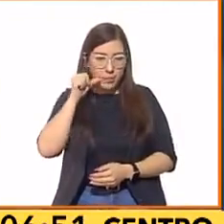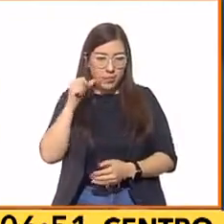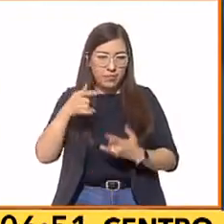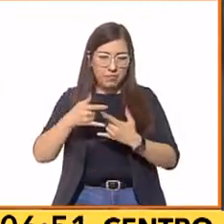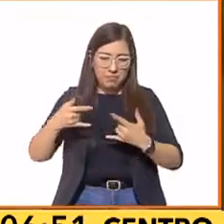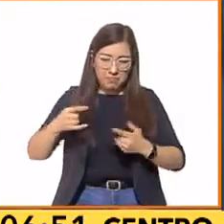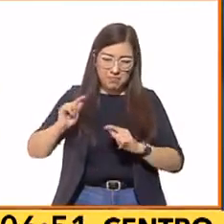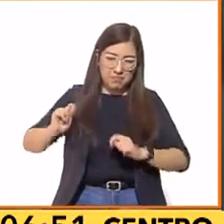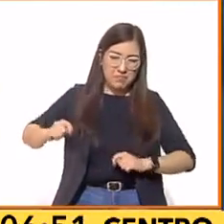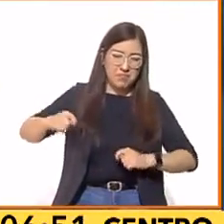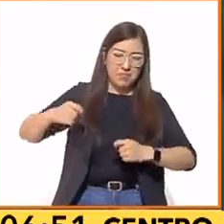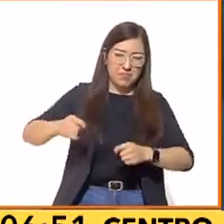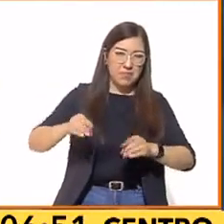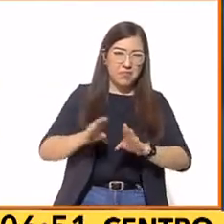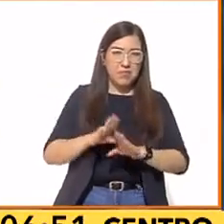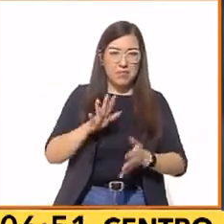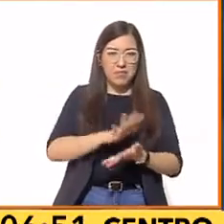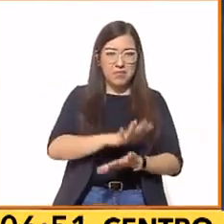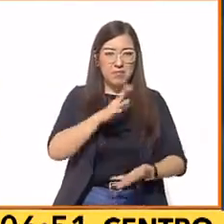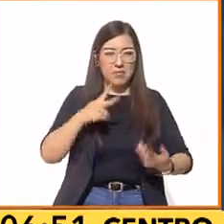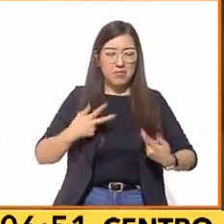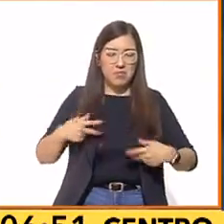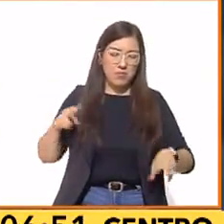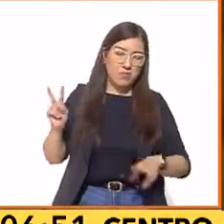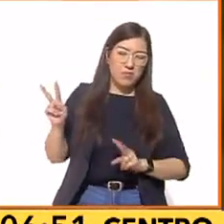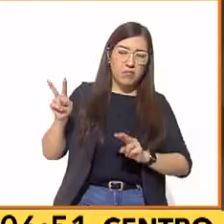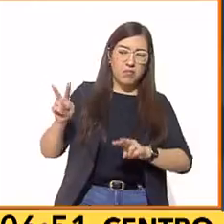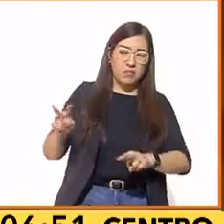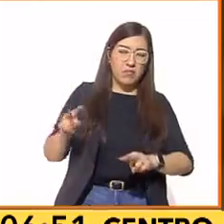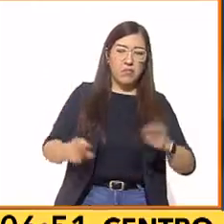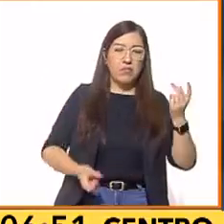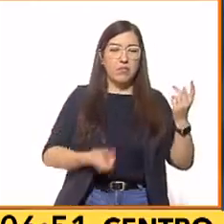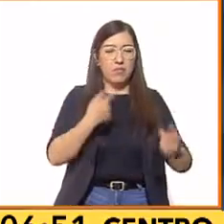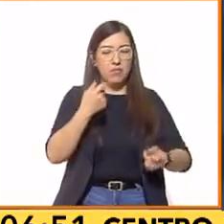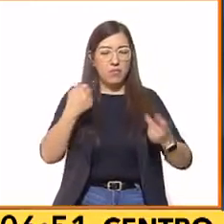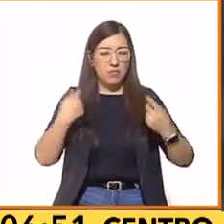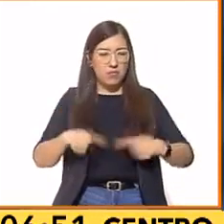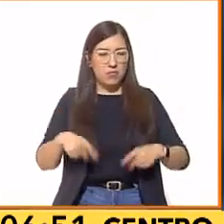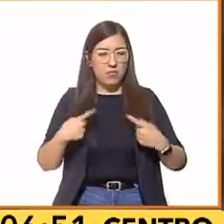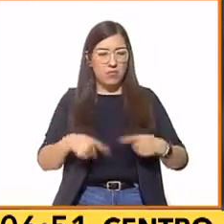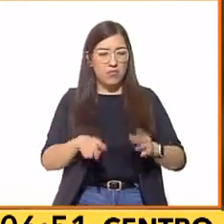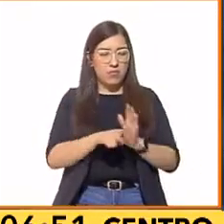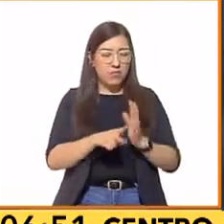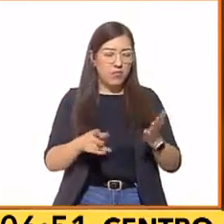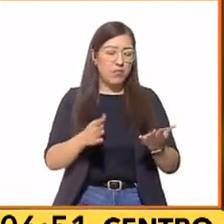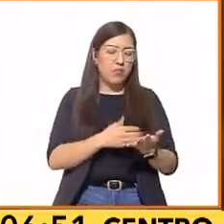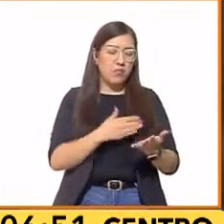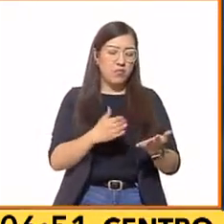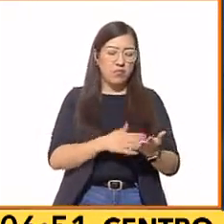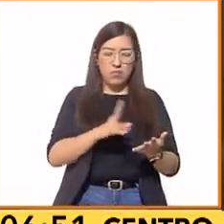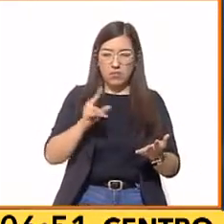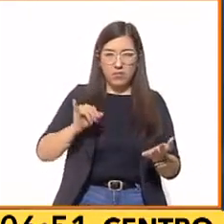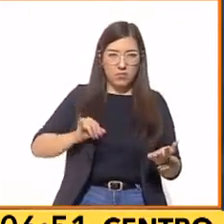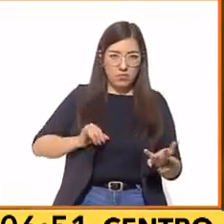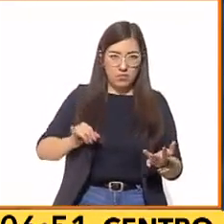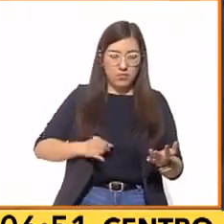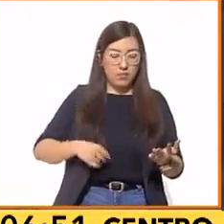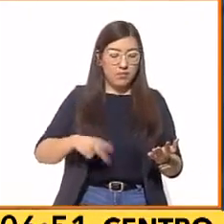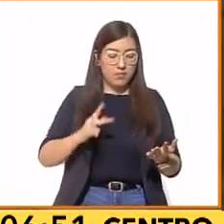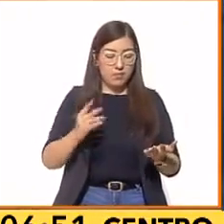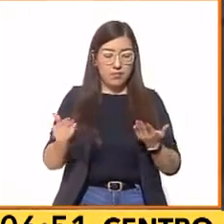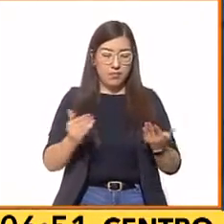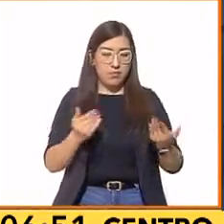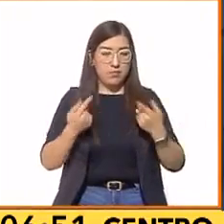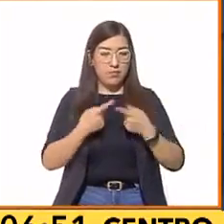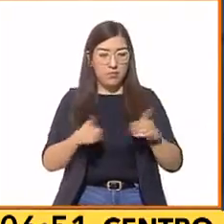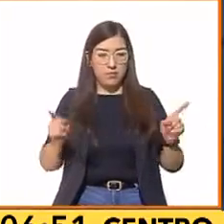la forma en que era visto por un sector de la sociedad que leía los diarios. Pero al mismo tiempo hay una contraparte,